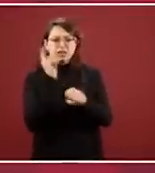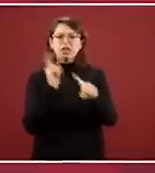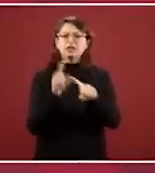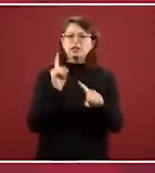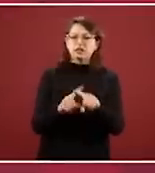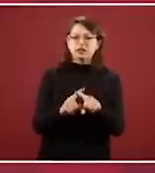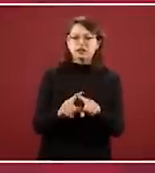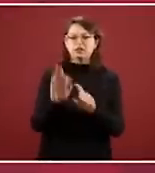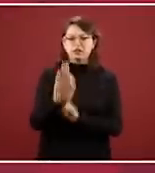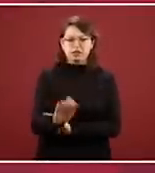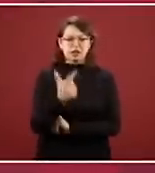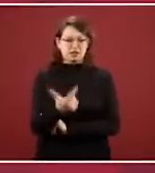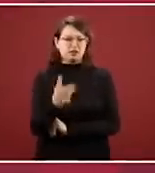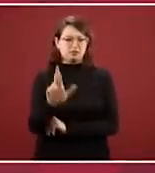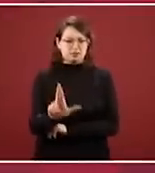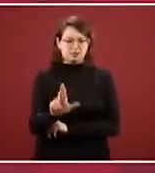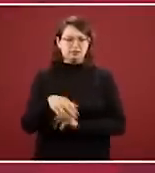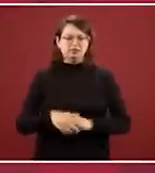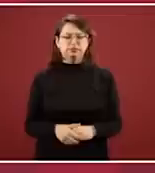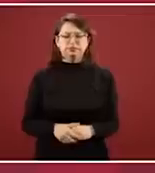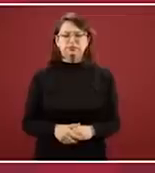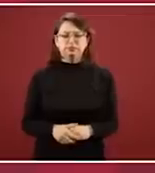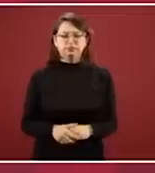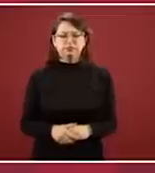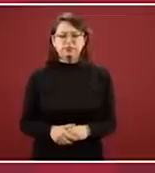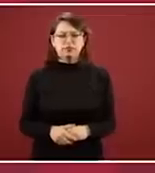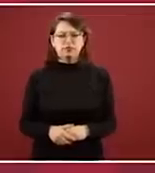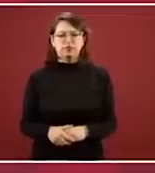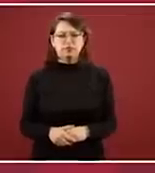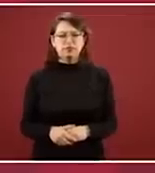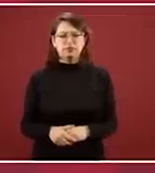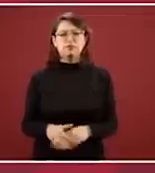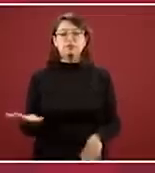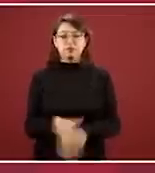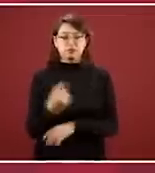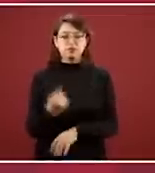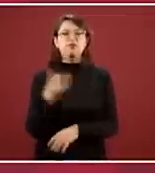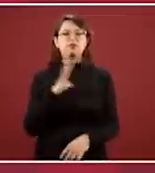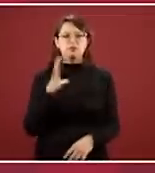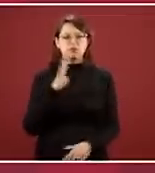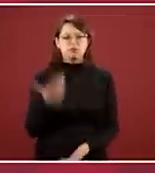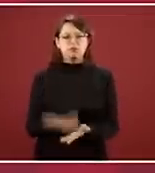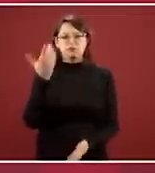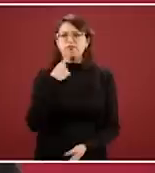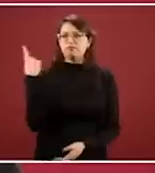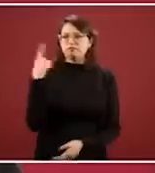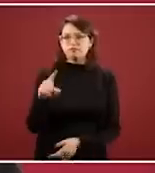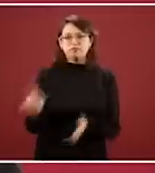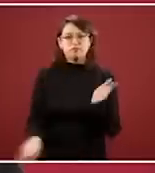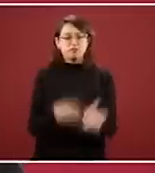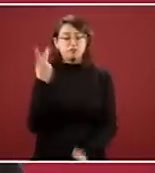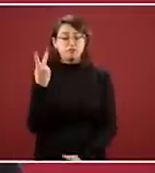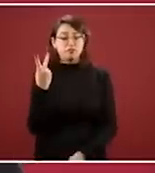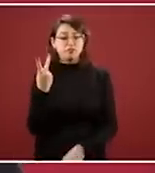la Fiscalía, porque se presentó una denuncia nueva